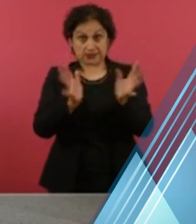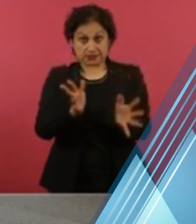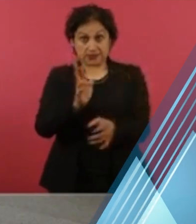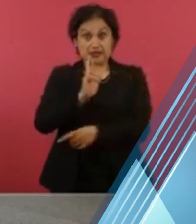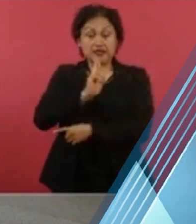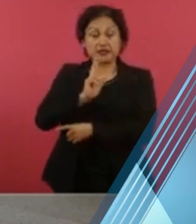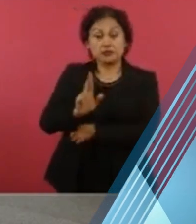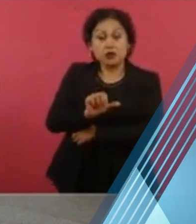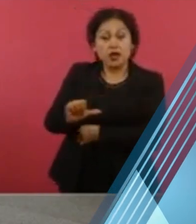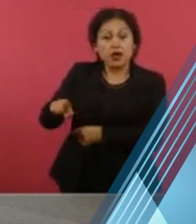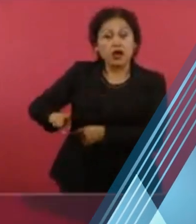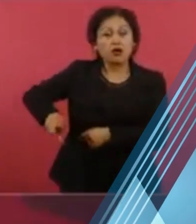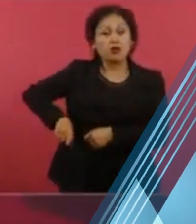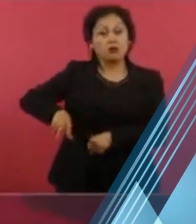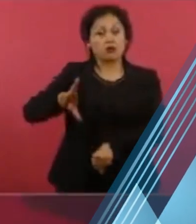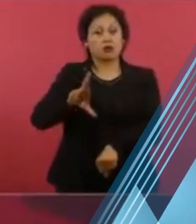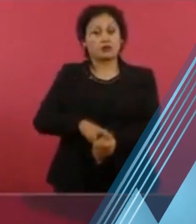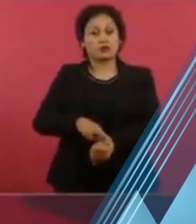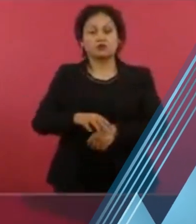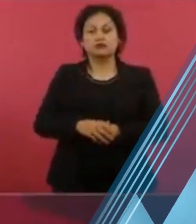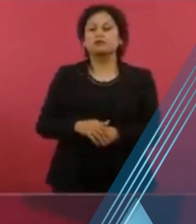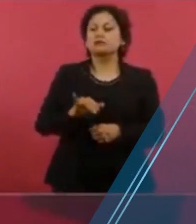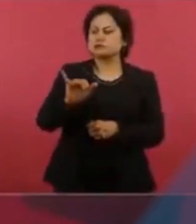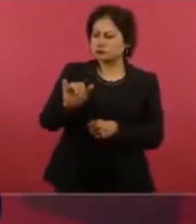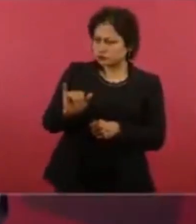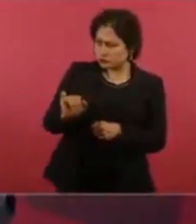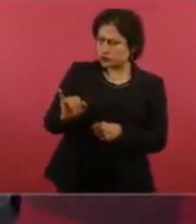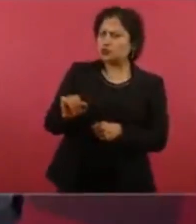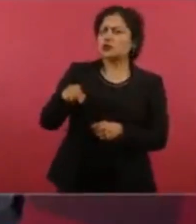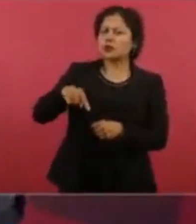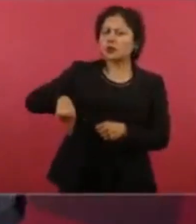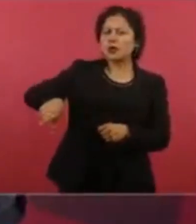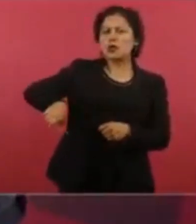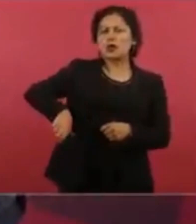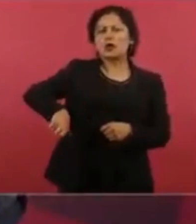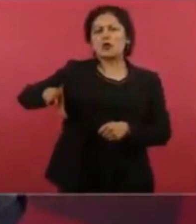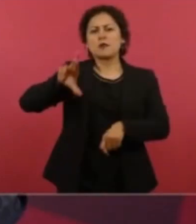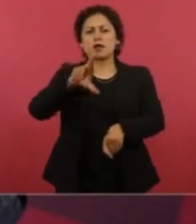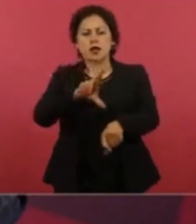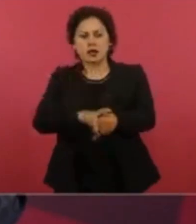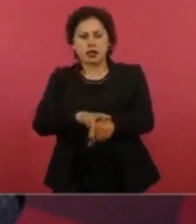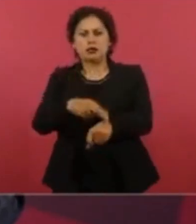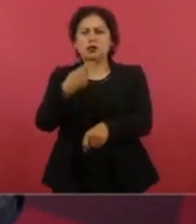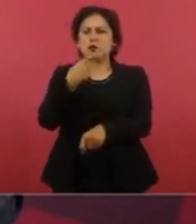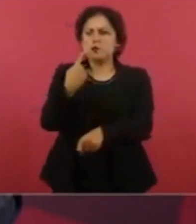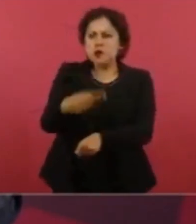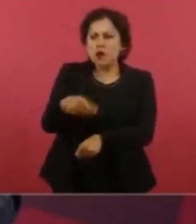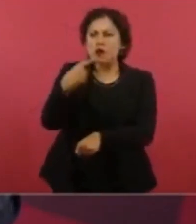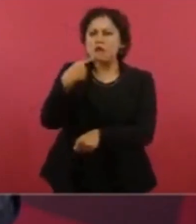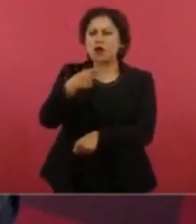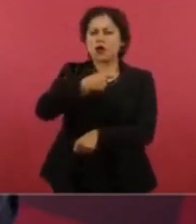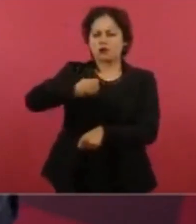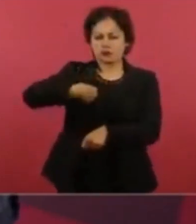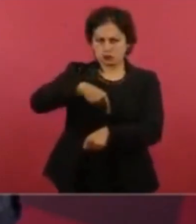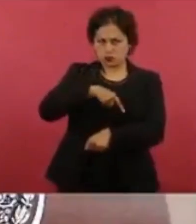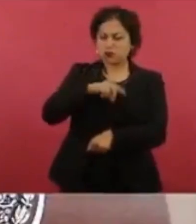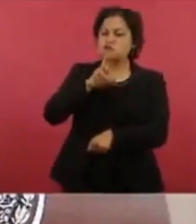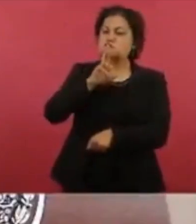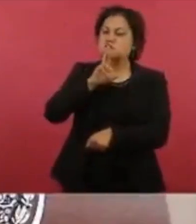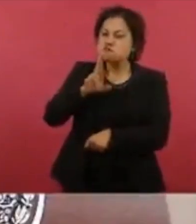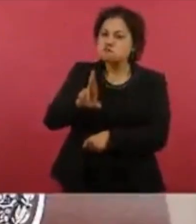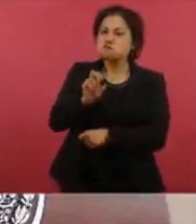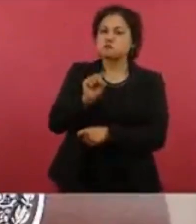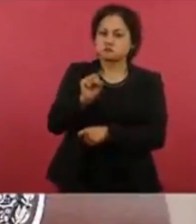Se van a contestar todos los recursos legales, se va a actuar,